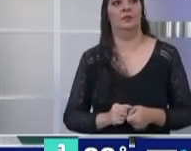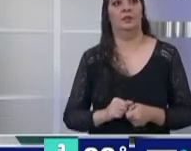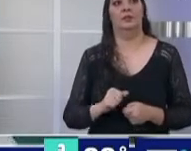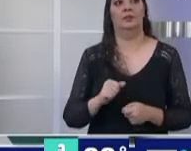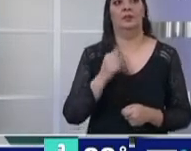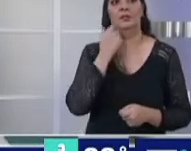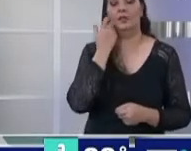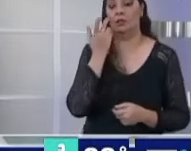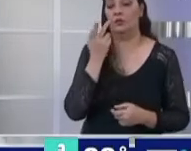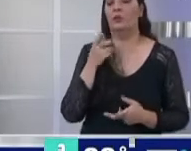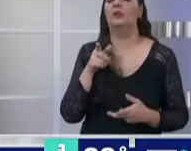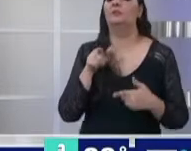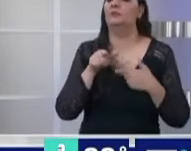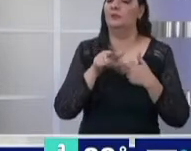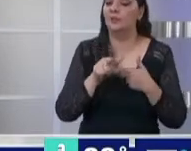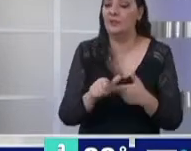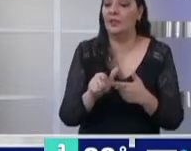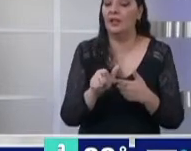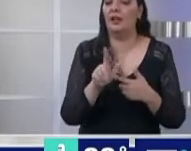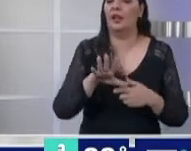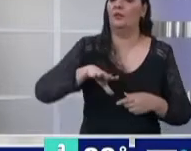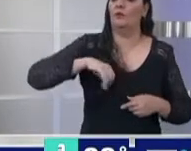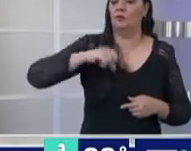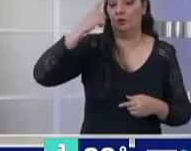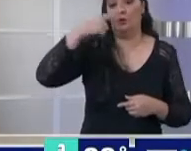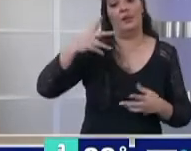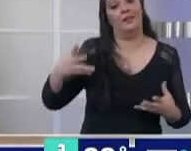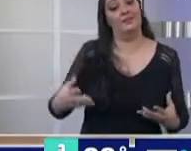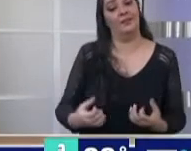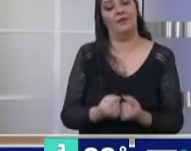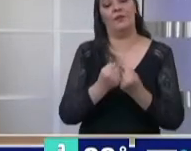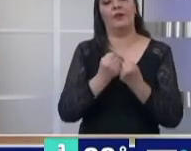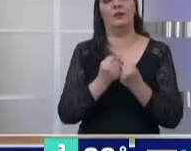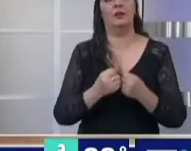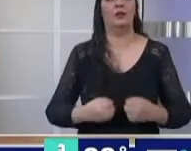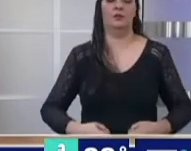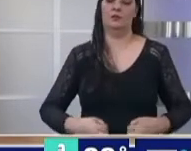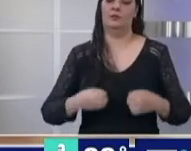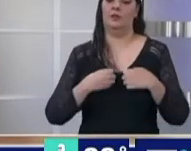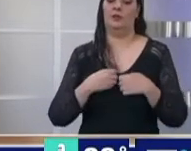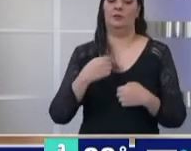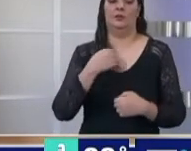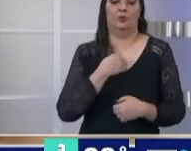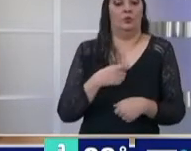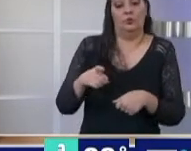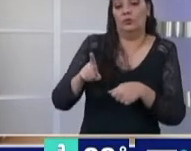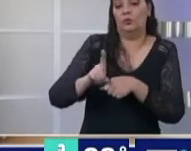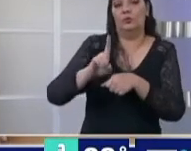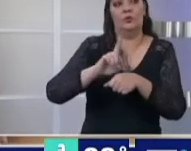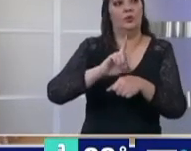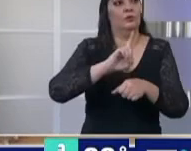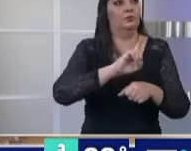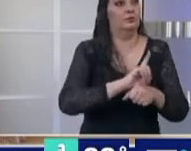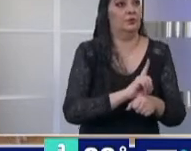que me sigan ayudando para salvar vidas. Yo voy a hacer todos los días